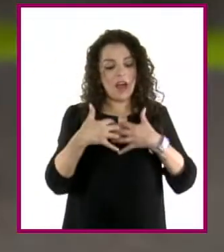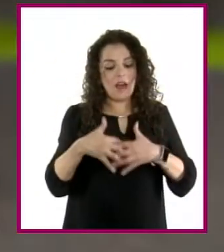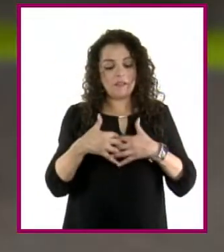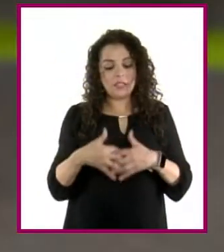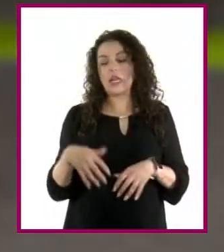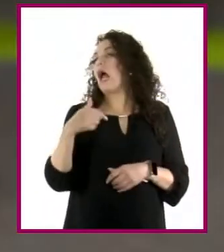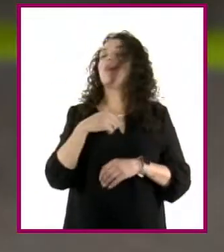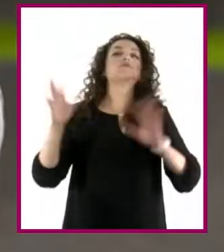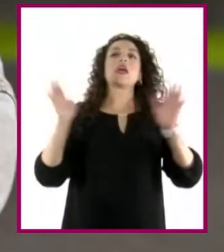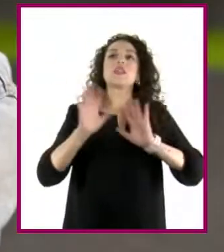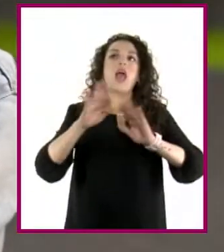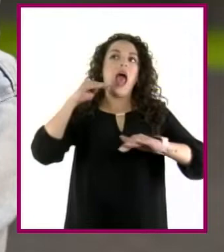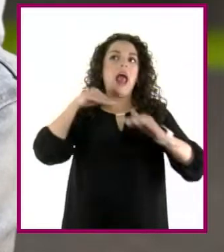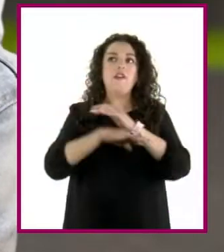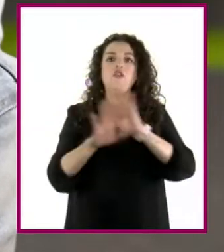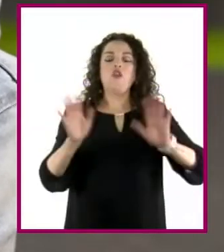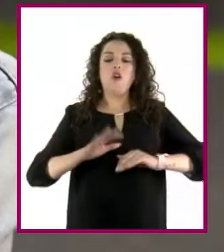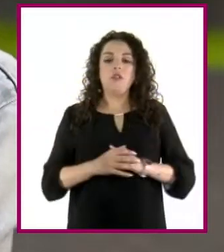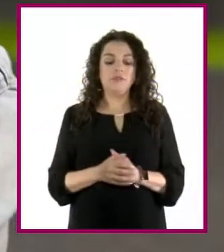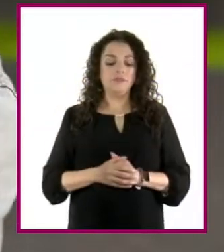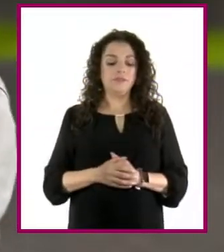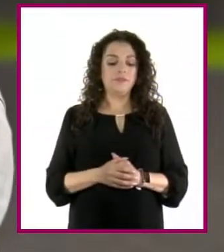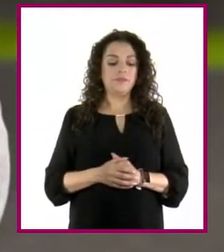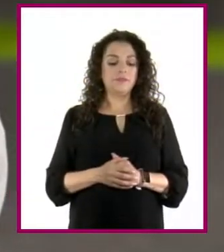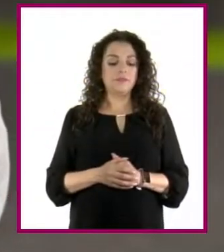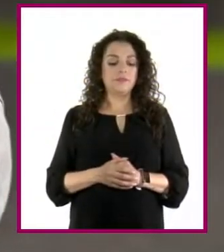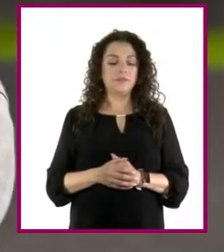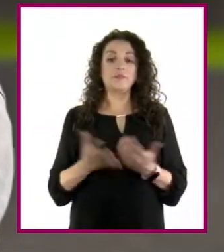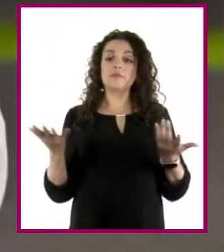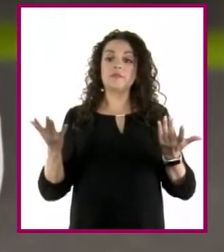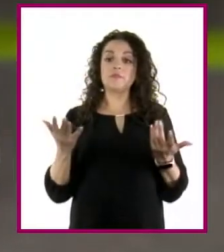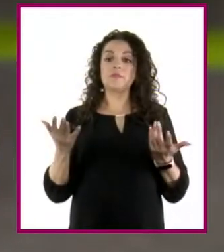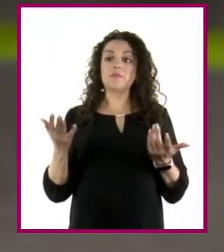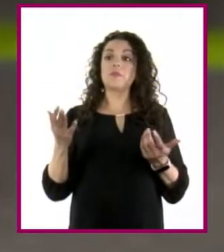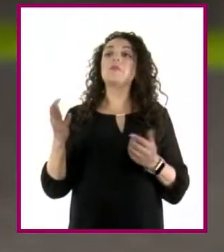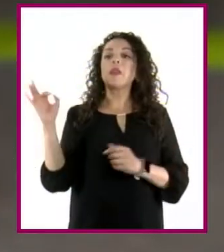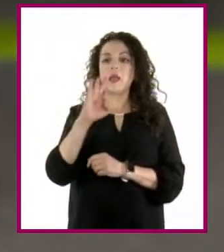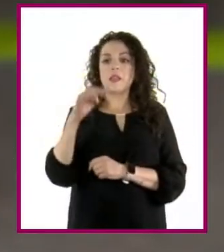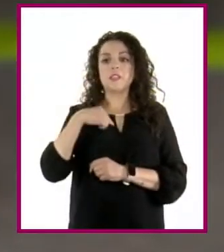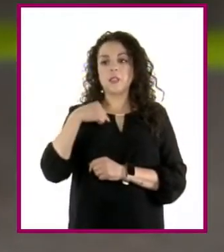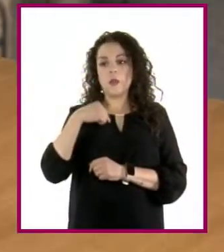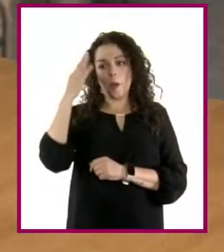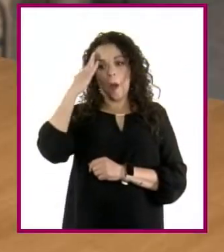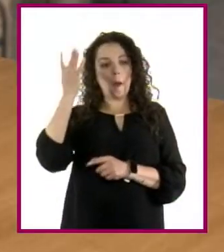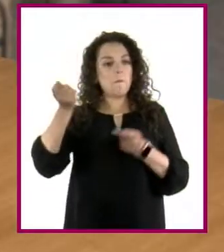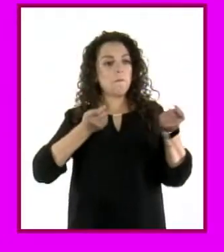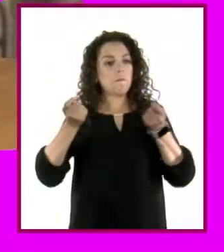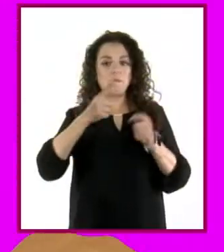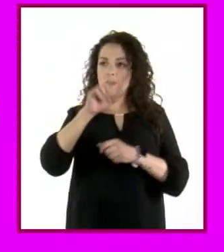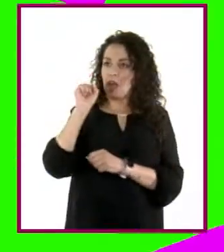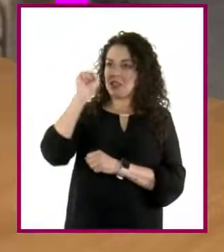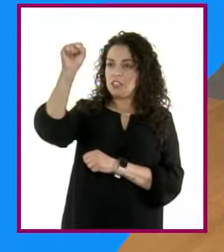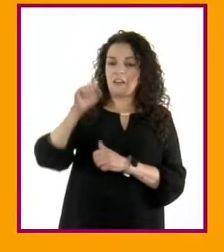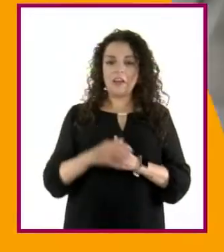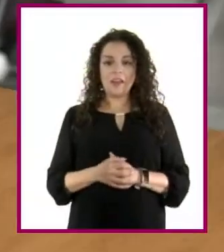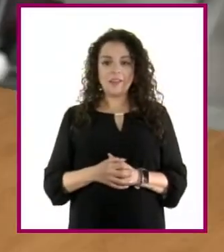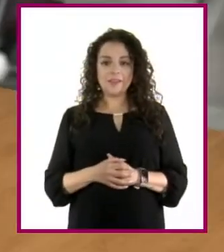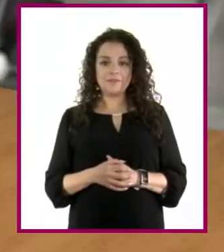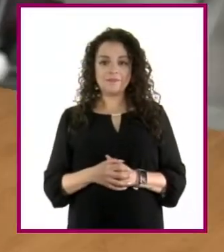a meter a la fábrica. ¿Qué tal que termino dirigiendo el ala juvenil del sindicato? Sí, te creo capaz, ¿eh?